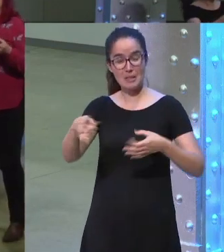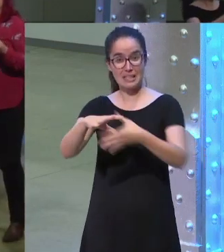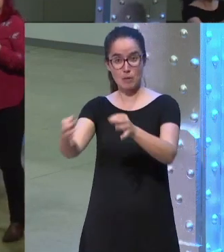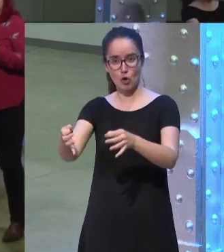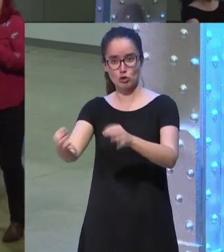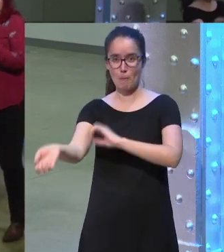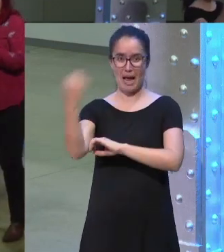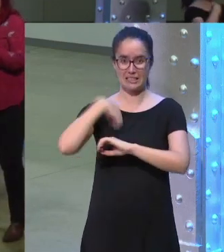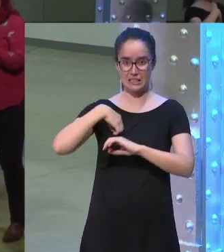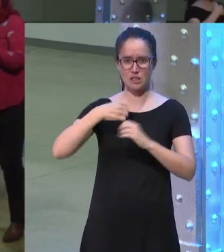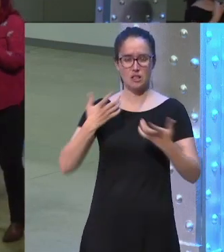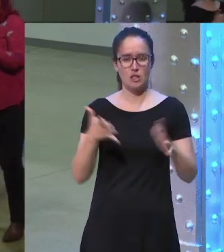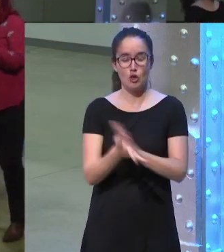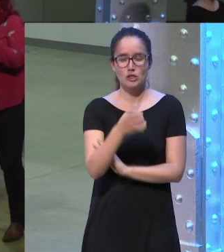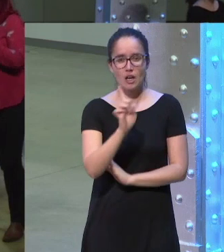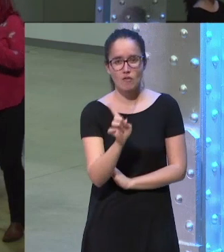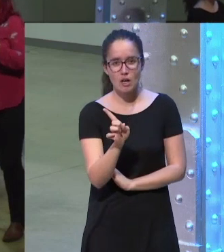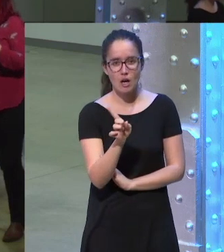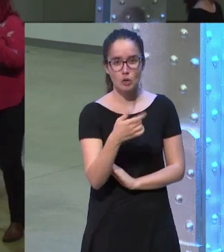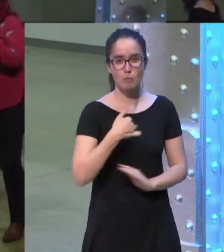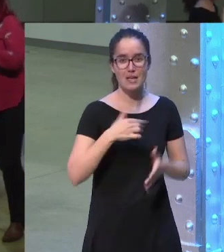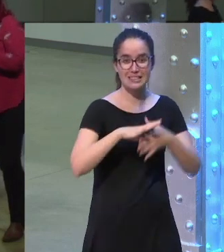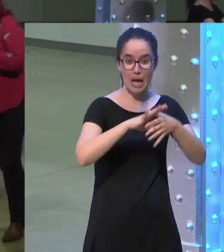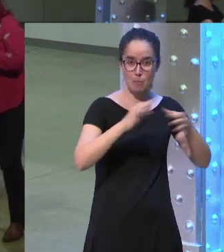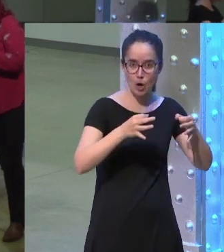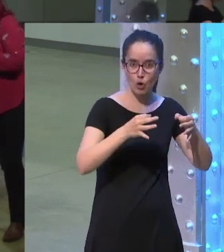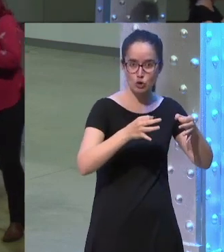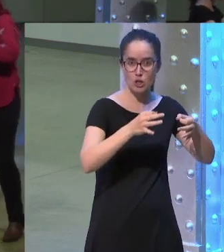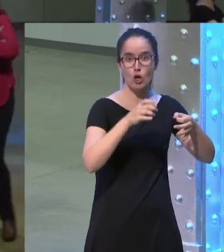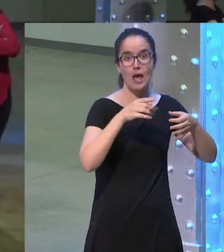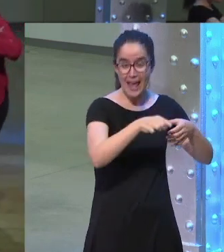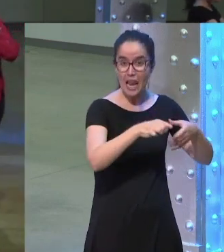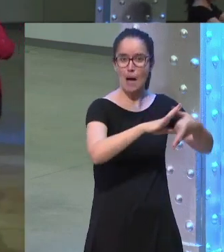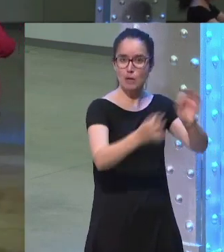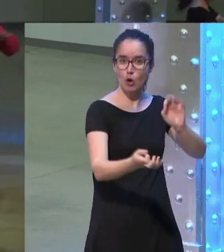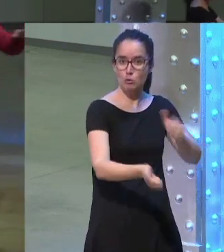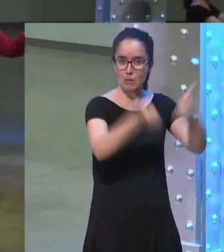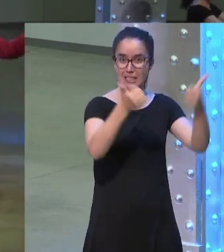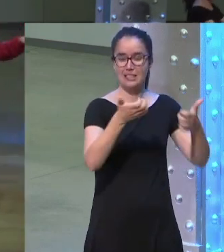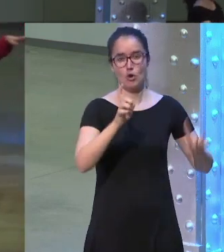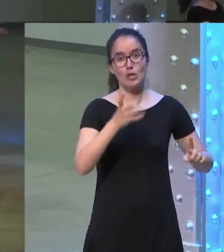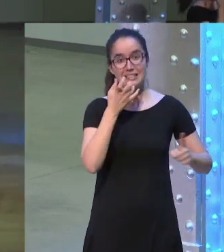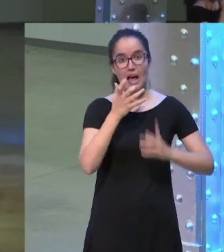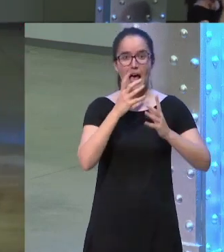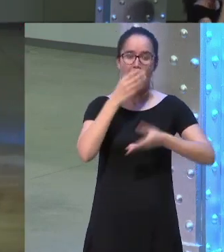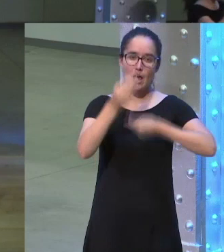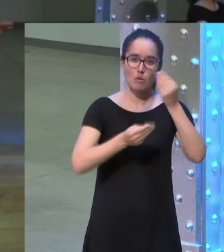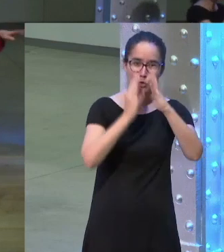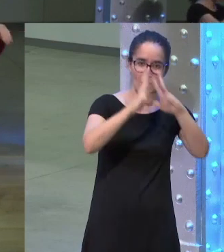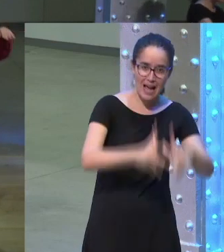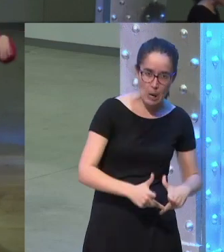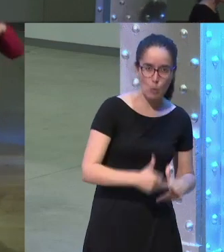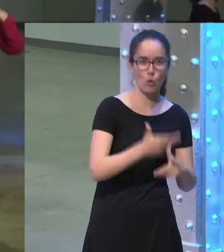que en realidad no es que tú tengas cualquier amigo tuyo tenga más amigos que tú, sino que si haces la media de gente que conocen